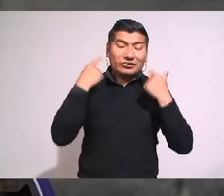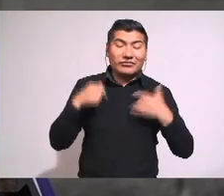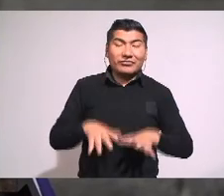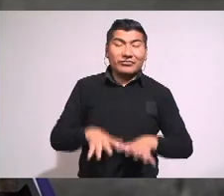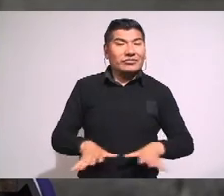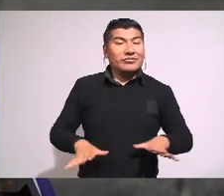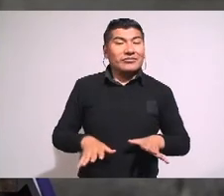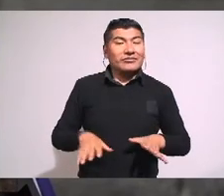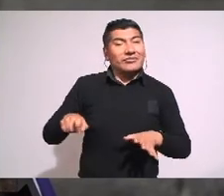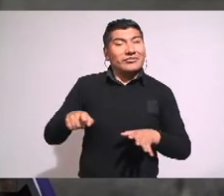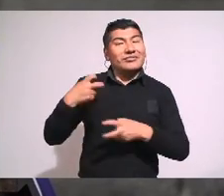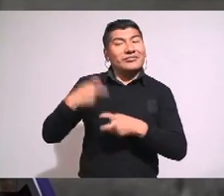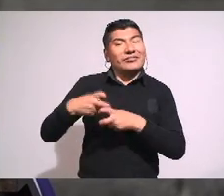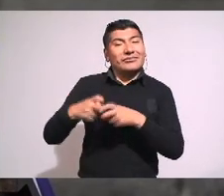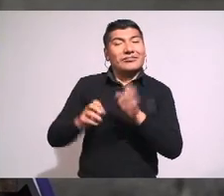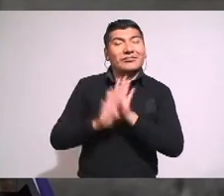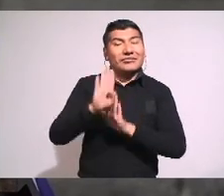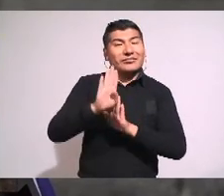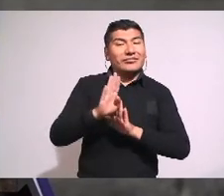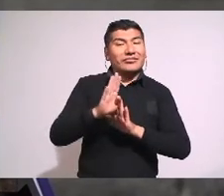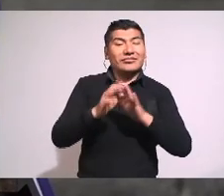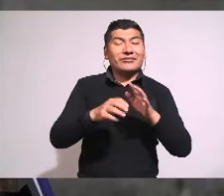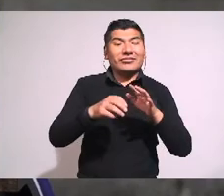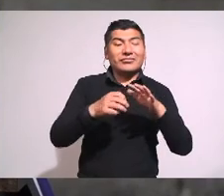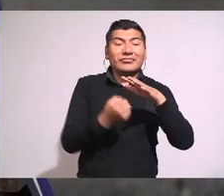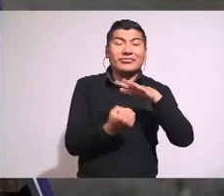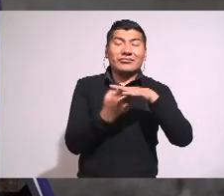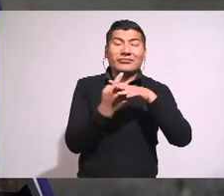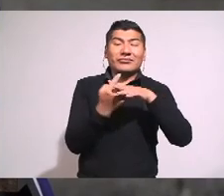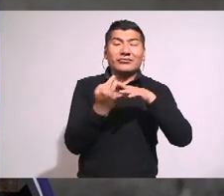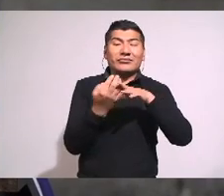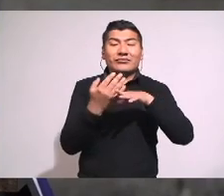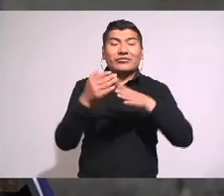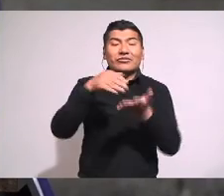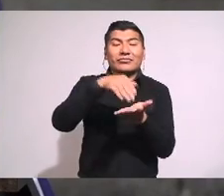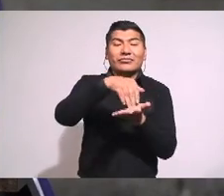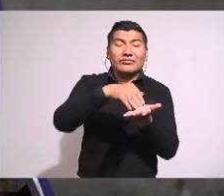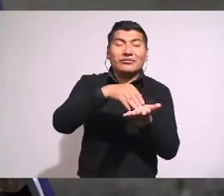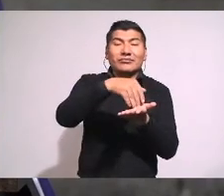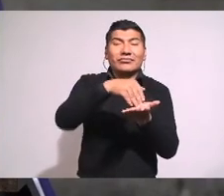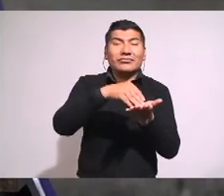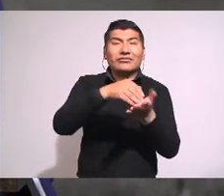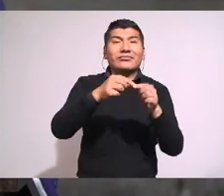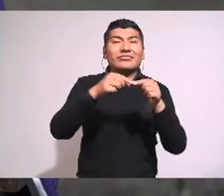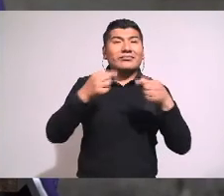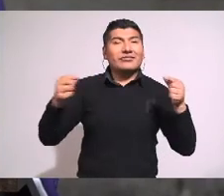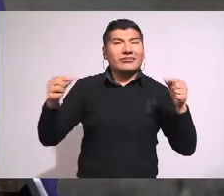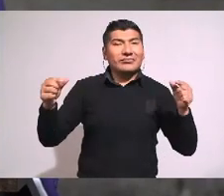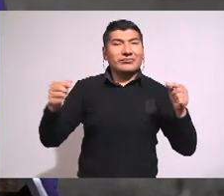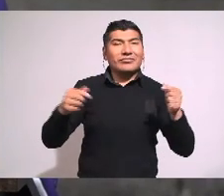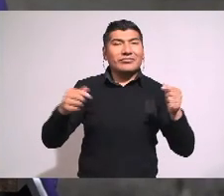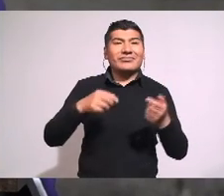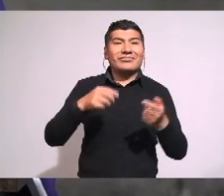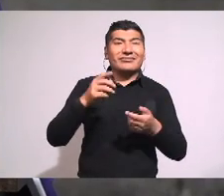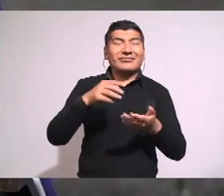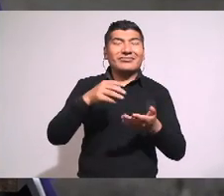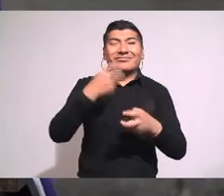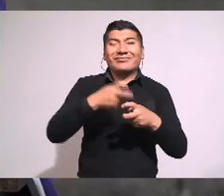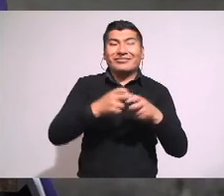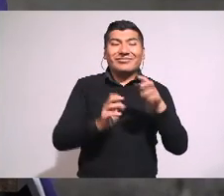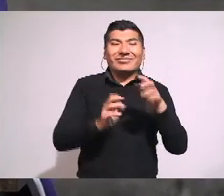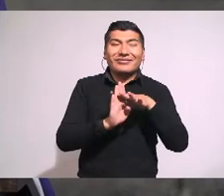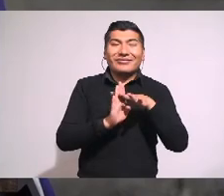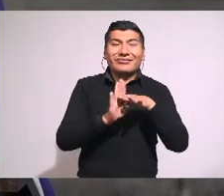eso, eso no va a desarrollar, va a ser como una planta débil y frágil. En quechua decimos, yuyo ha de estar, nunca ha de